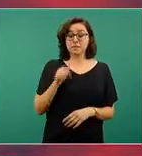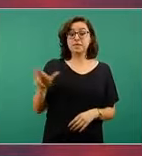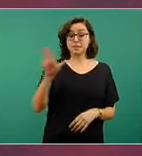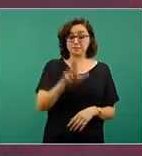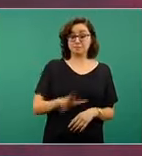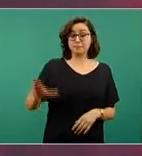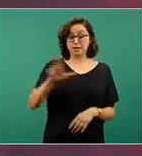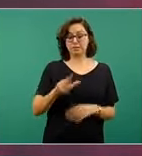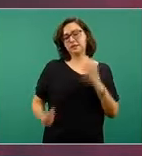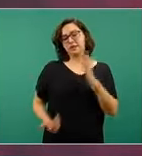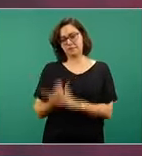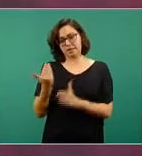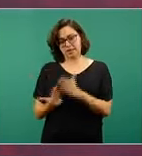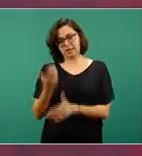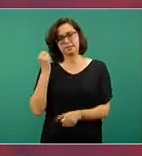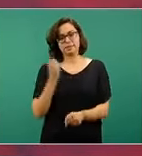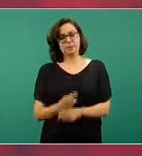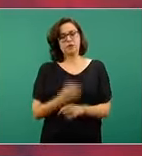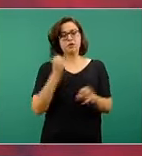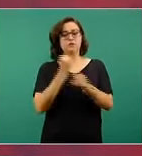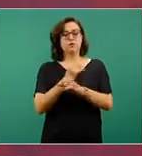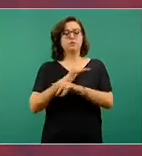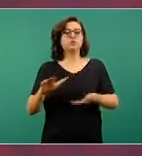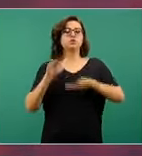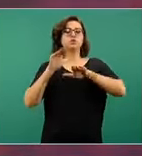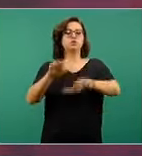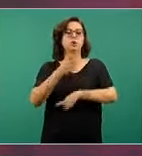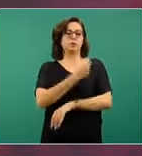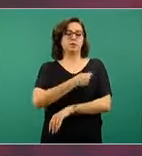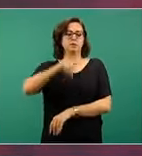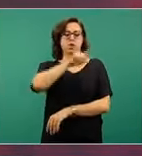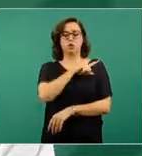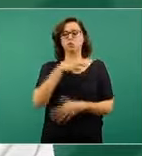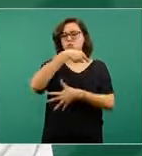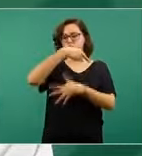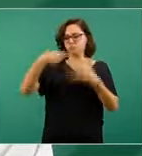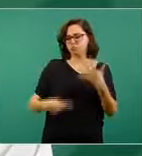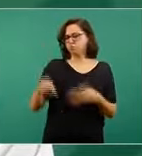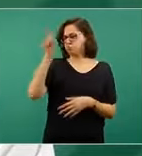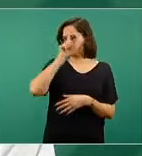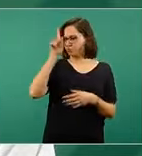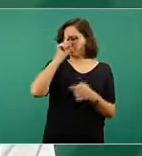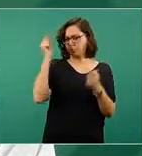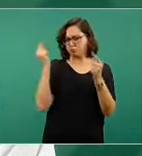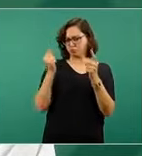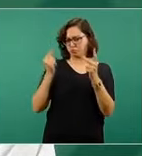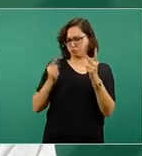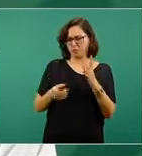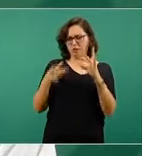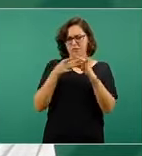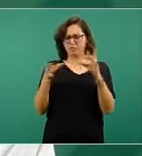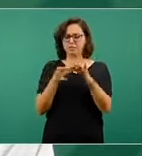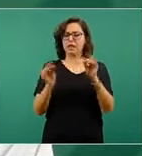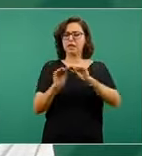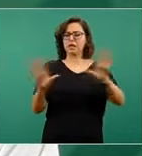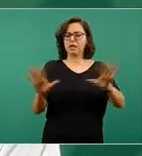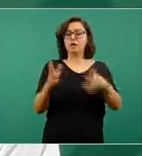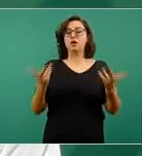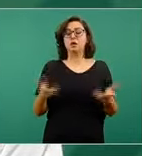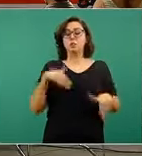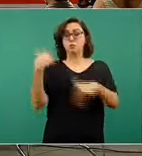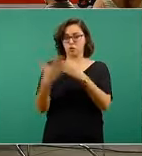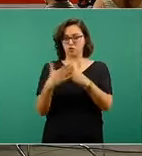martes de Pulso de la Salud, y vamos a presentar algunas recomendaciones específicas, muy concretas, respecto a la Semana